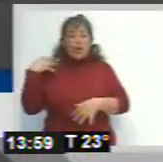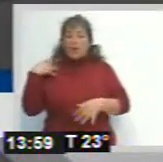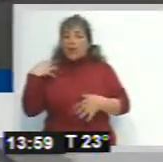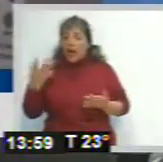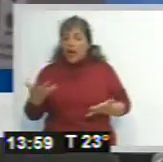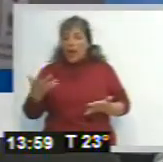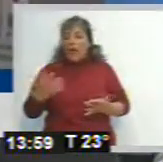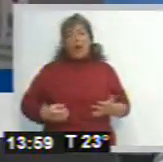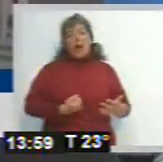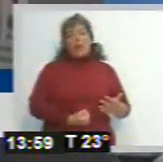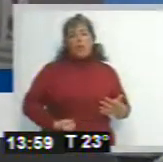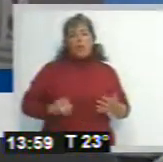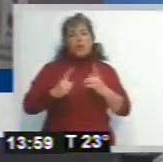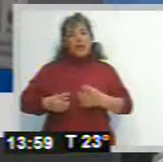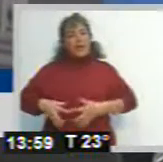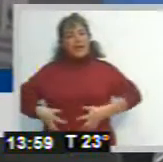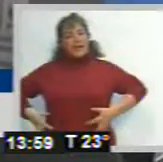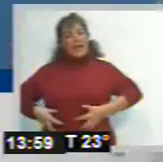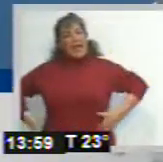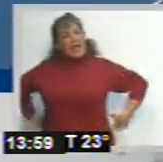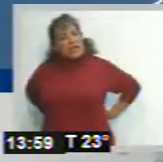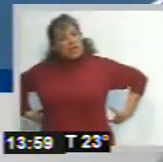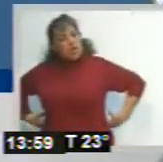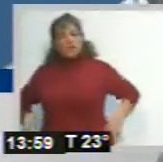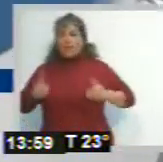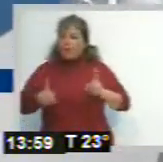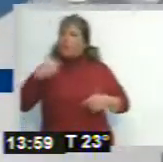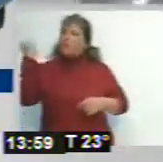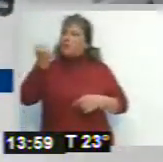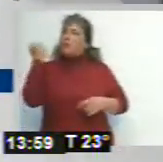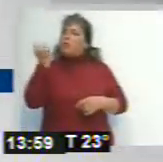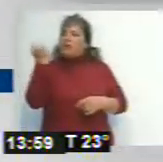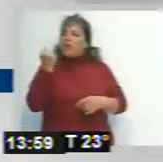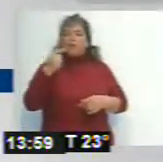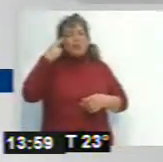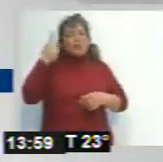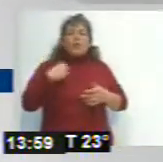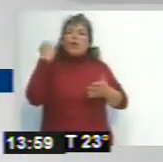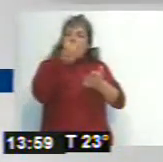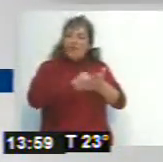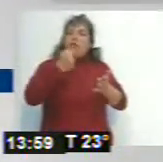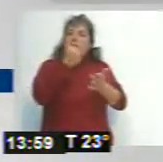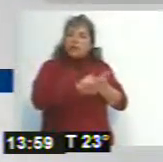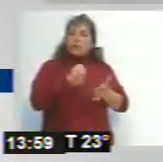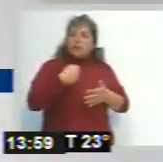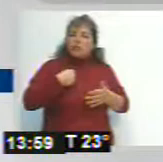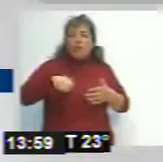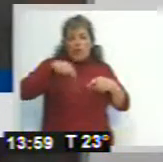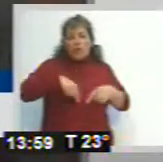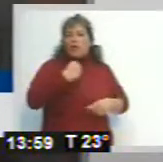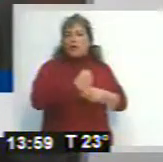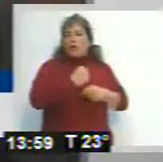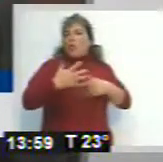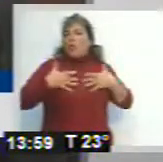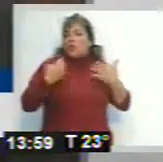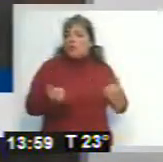abdomen etcétera este que es muy importante realmente yo creo que el esfuerzo que hacemos quienes trabajamos en salud ya